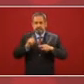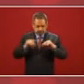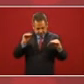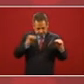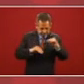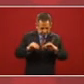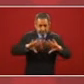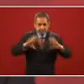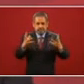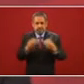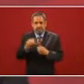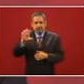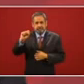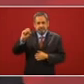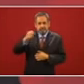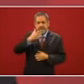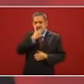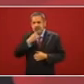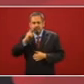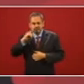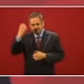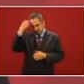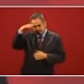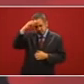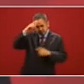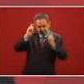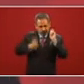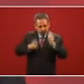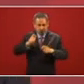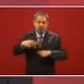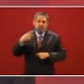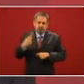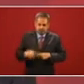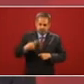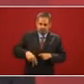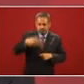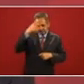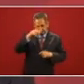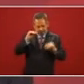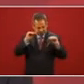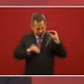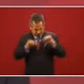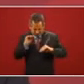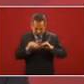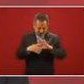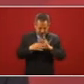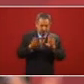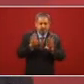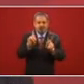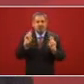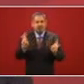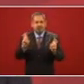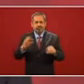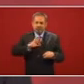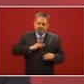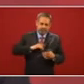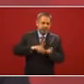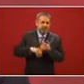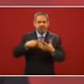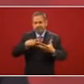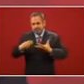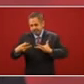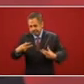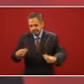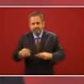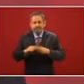más de 60 expertas y expertos nacionales en control de infecciones, infectología,